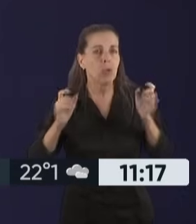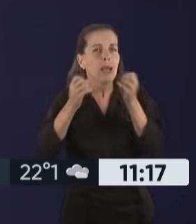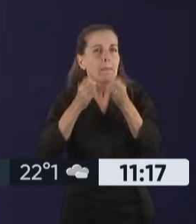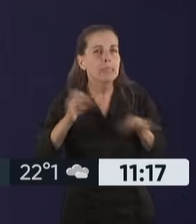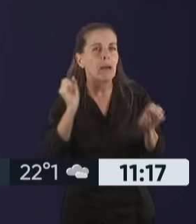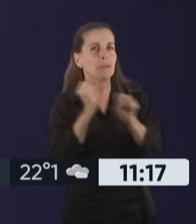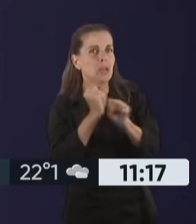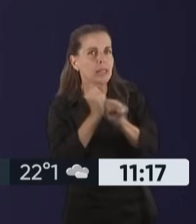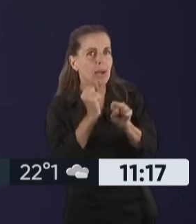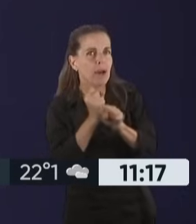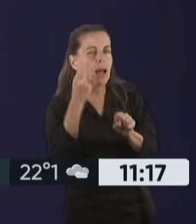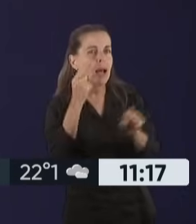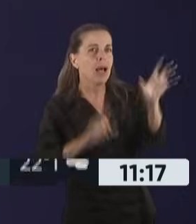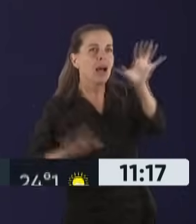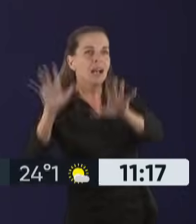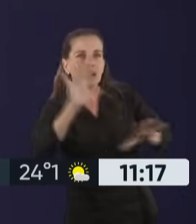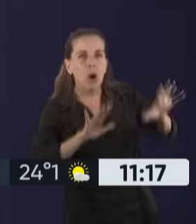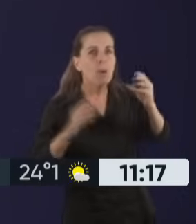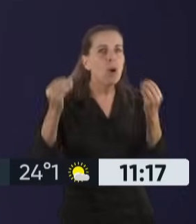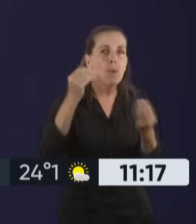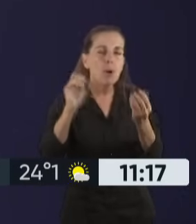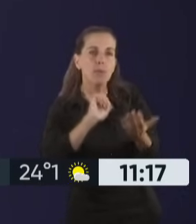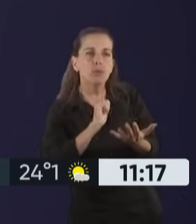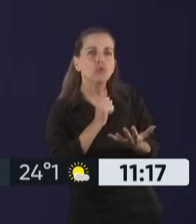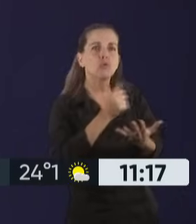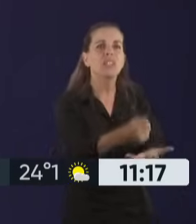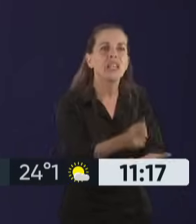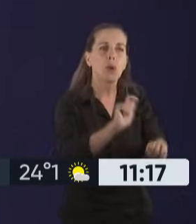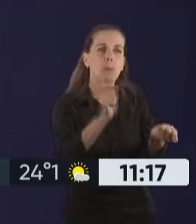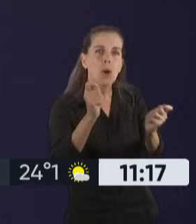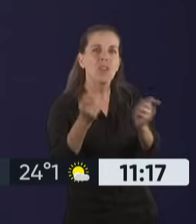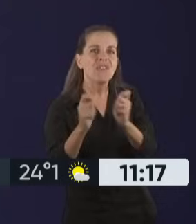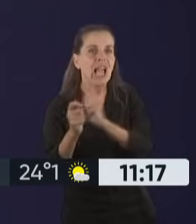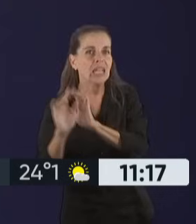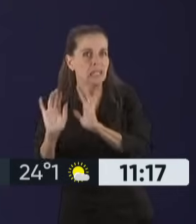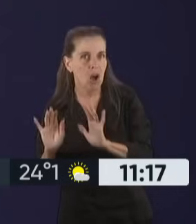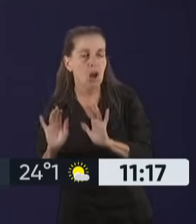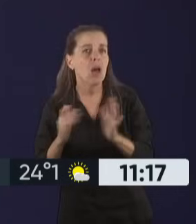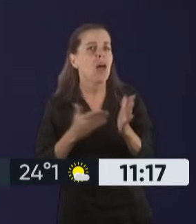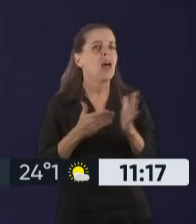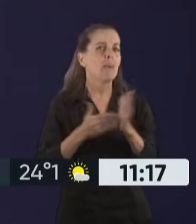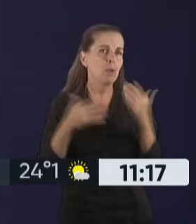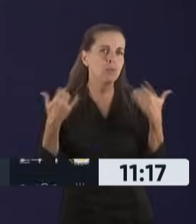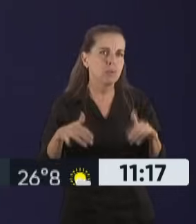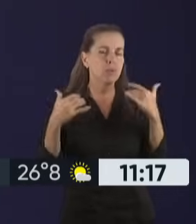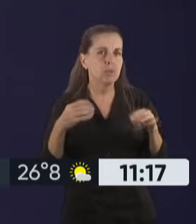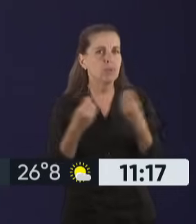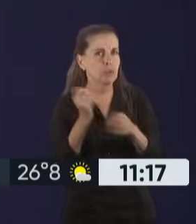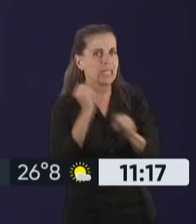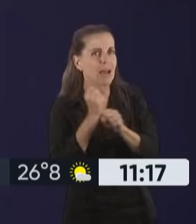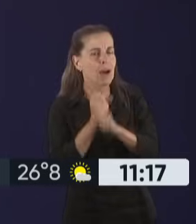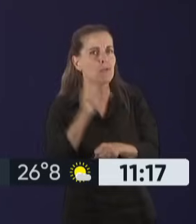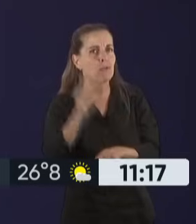a trabajar en el esquema del cambio de subsidios de la oferta a la demanda, que es una cuestión muy laboriosa y que